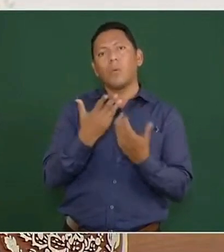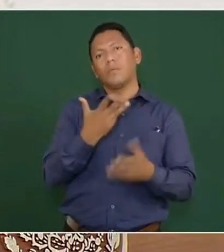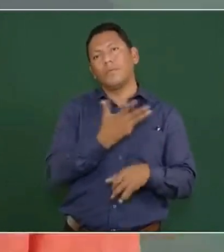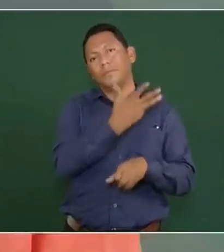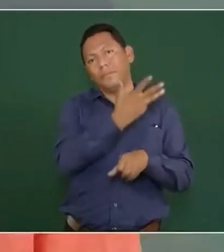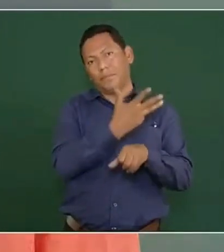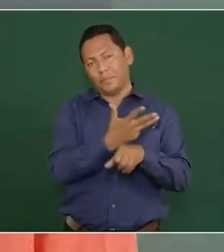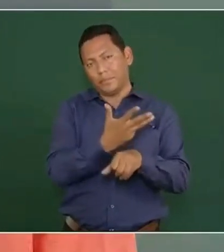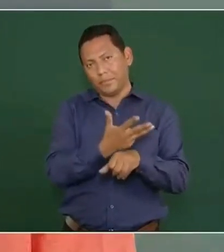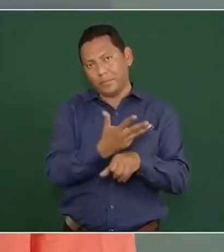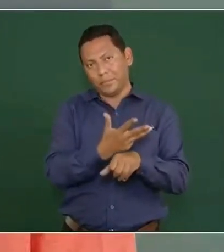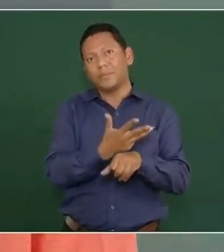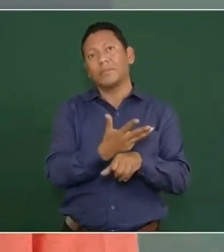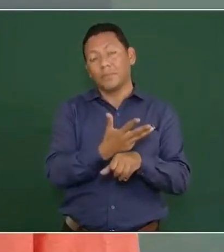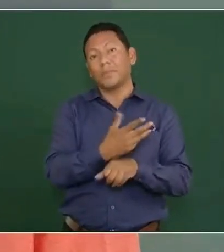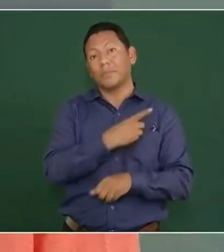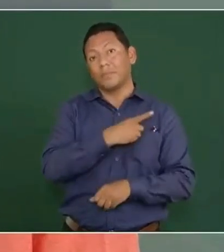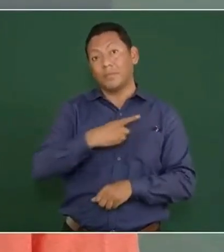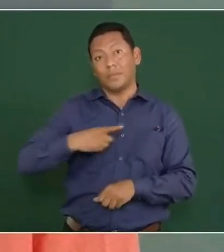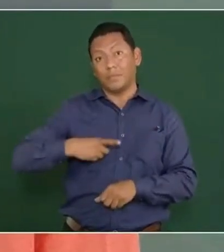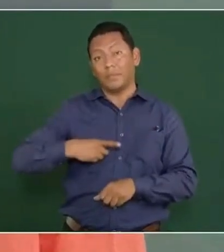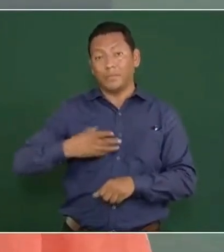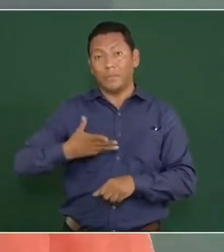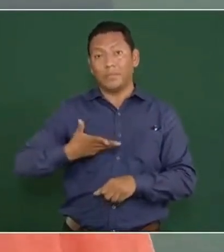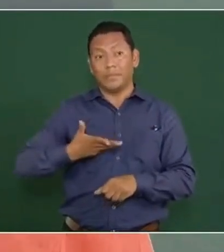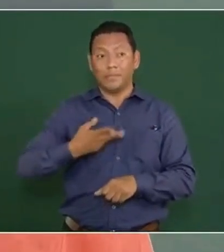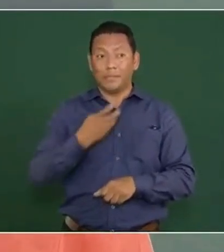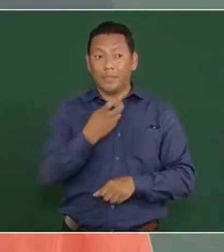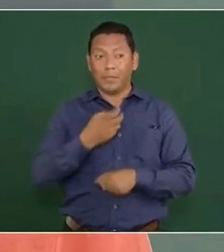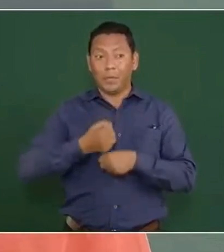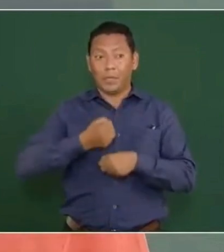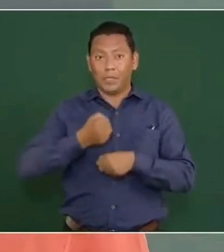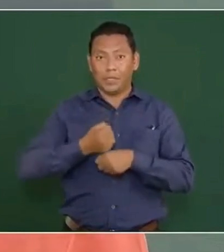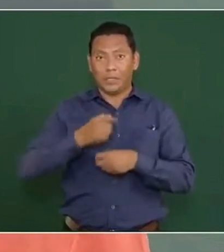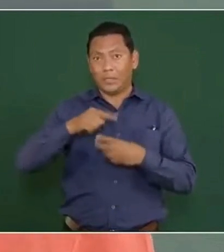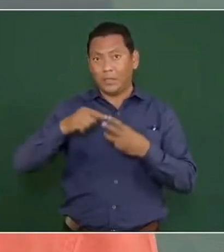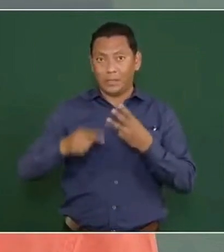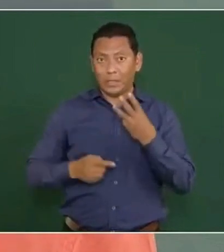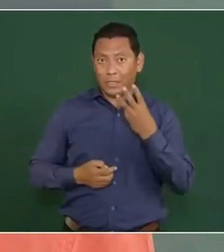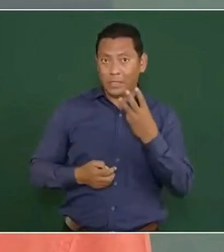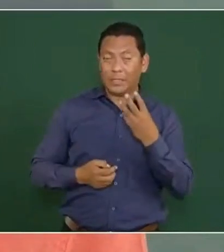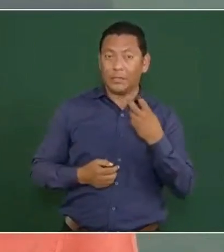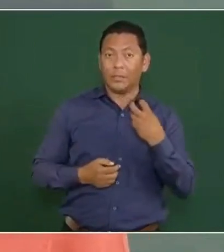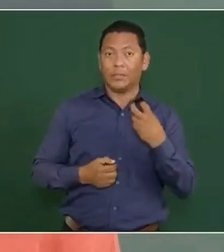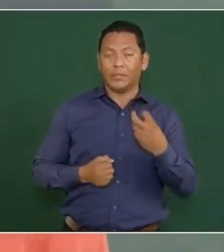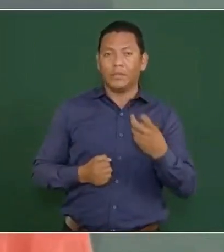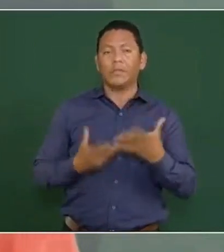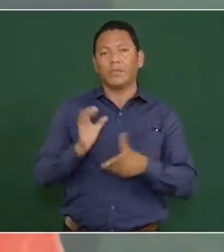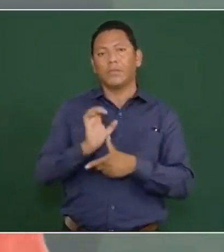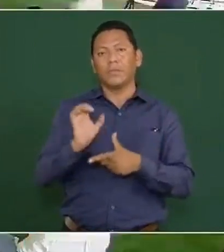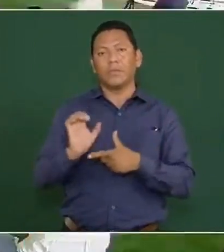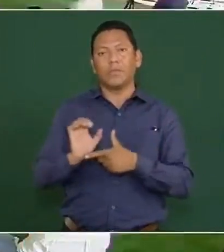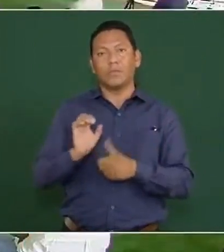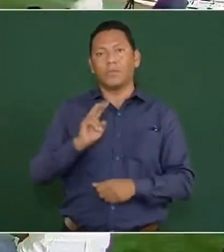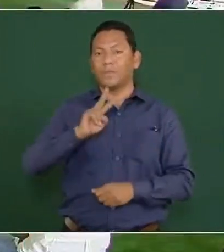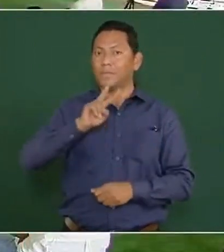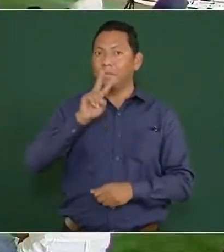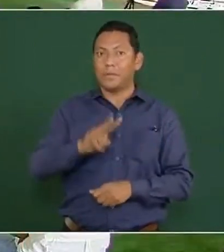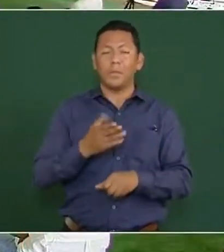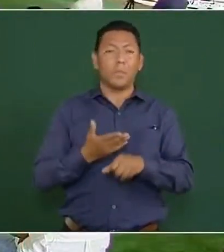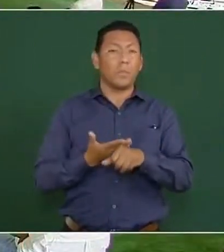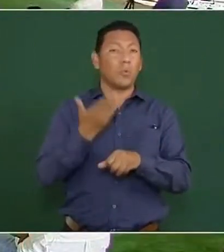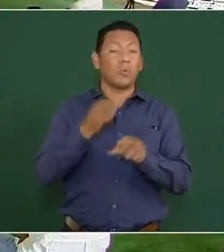estadounidenses que llevar a la práctica. Esos son los tres planteamientos. Entonces, es una cumbre